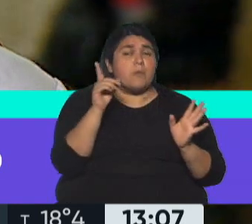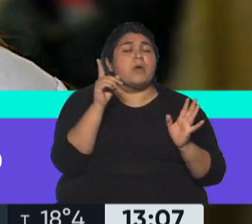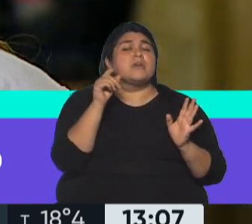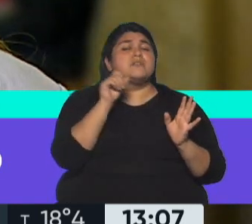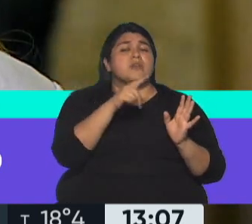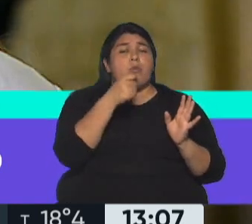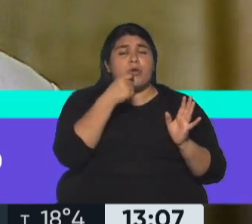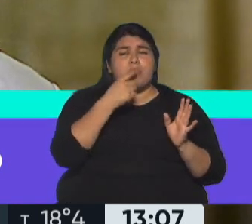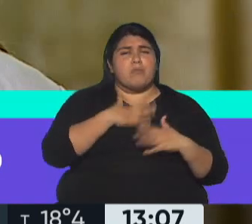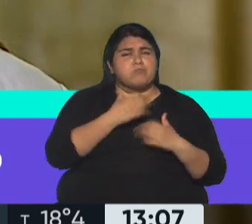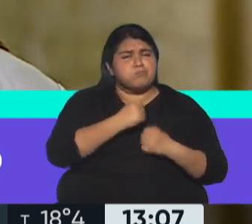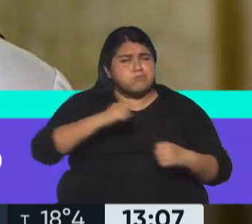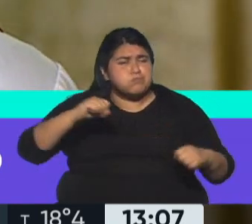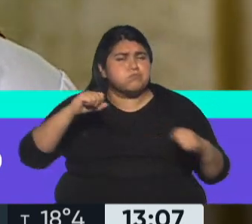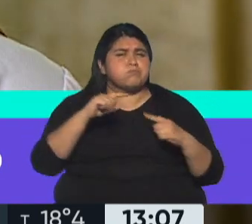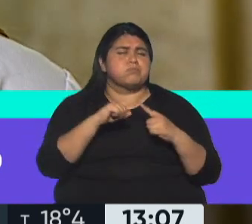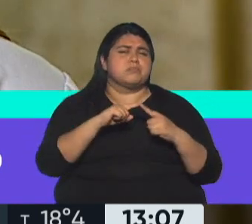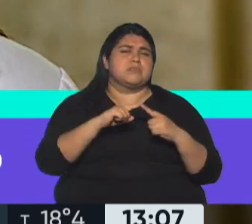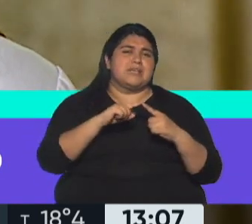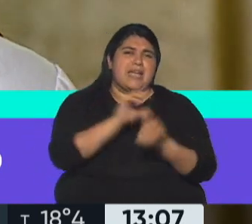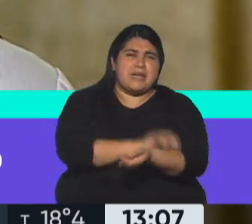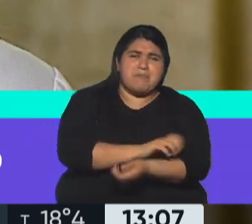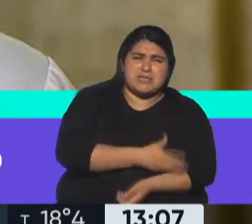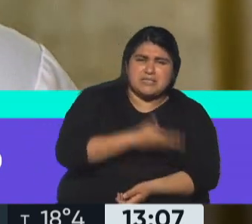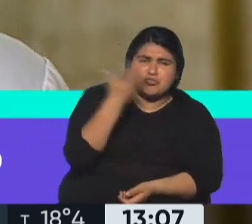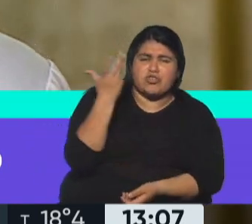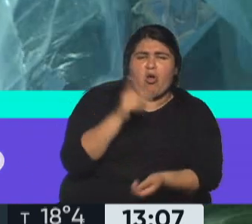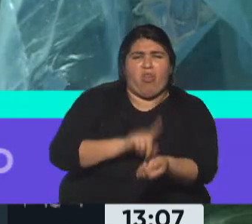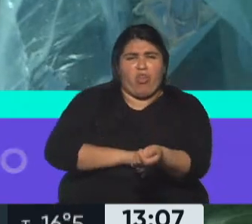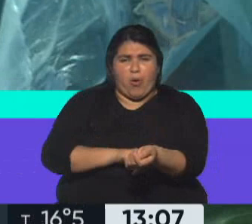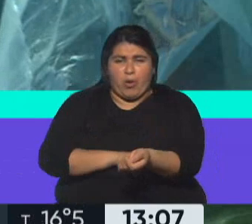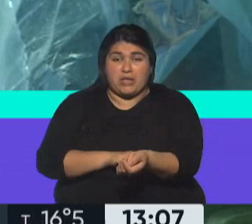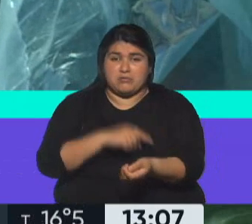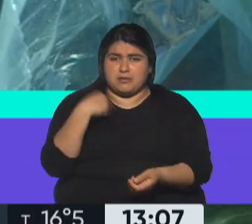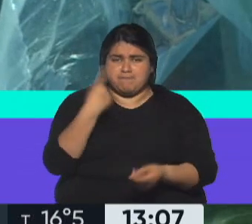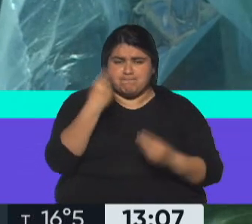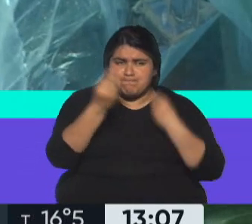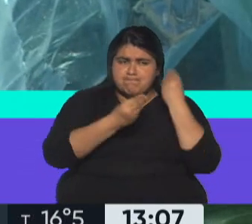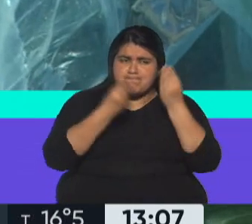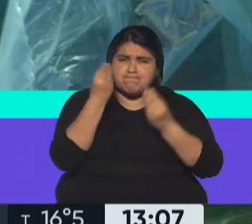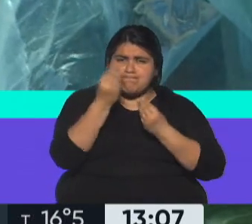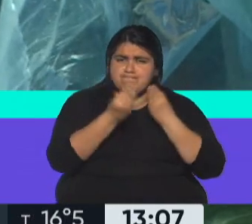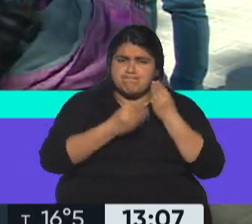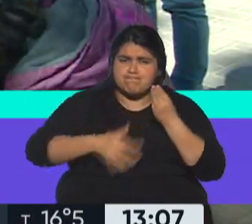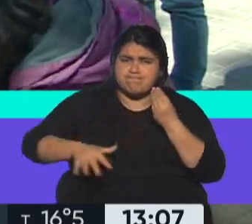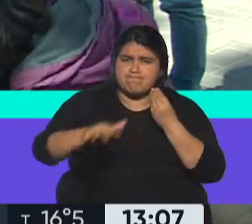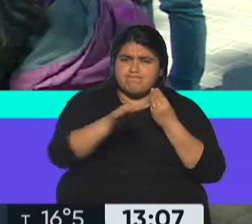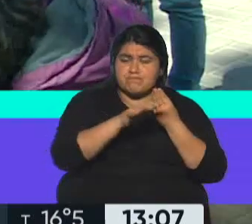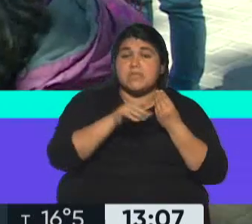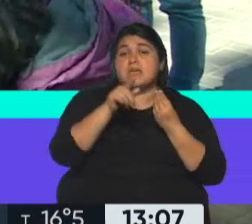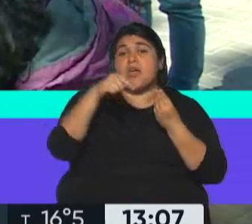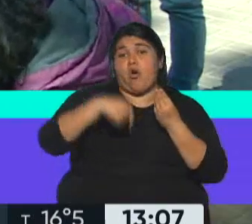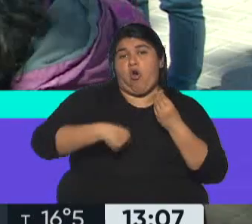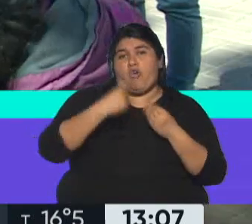por ejemplo como el sobrepeso la obesidad la hipertensión la diabetes que realmente nos preocupan mucho entonces en contexto de este día tan